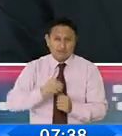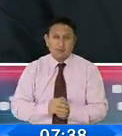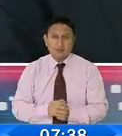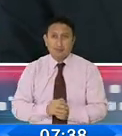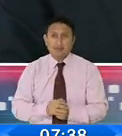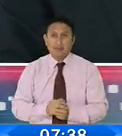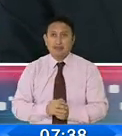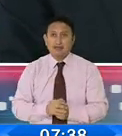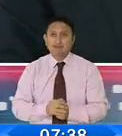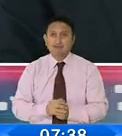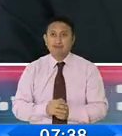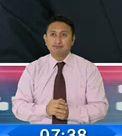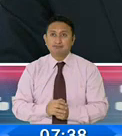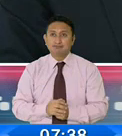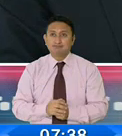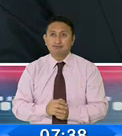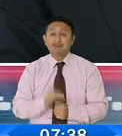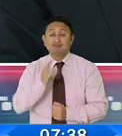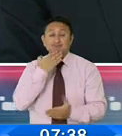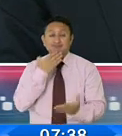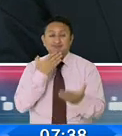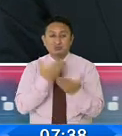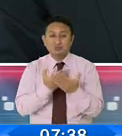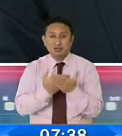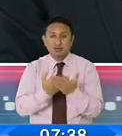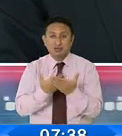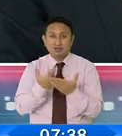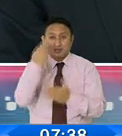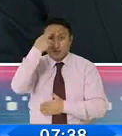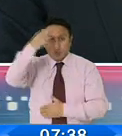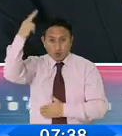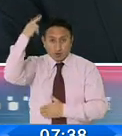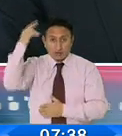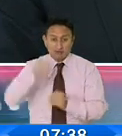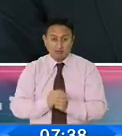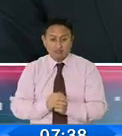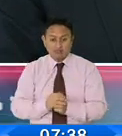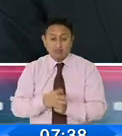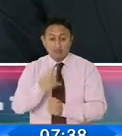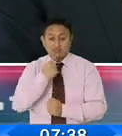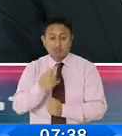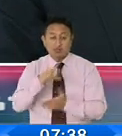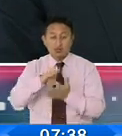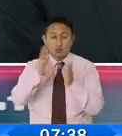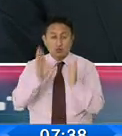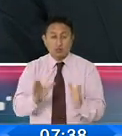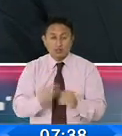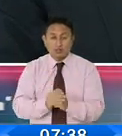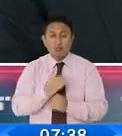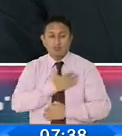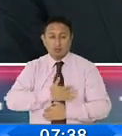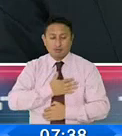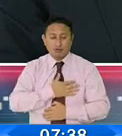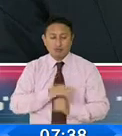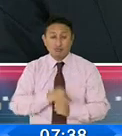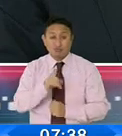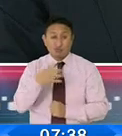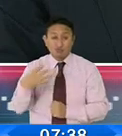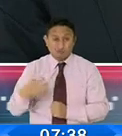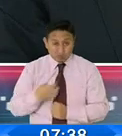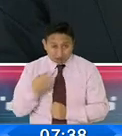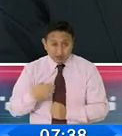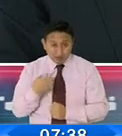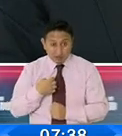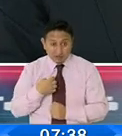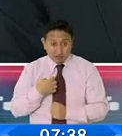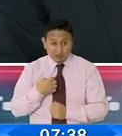indisciplinados. Muchísimas gracias, Roberto. Y como decirles a la ciudadanía, no podemos quejarnos de